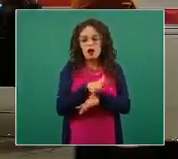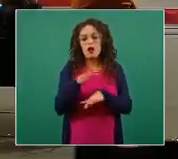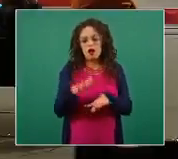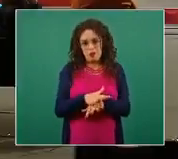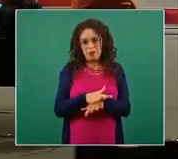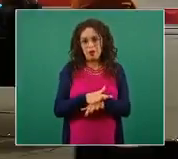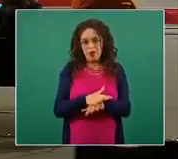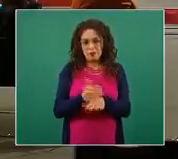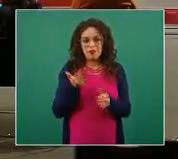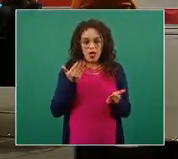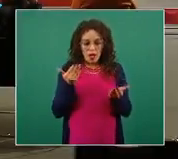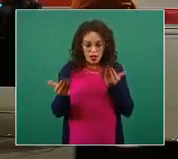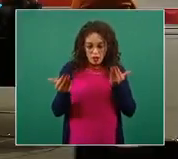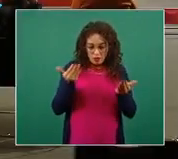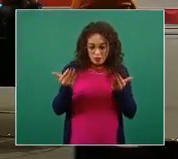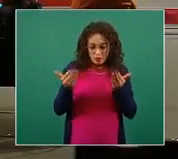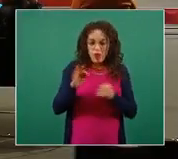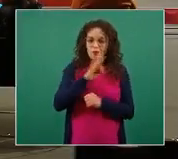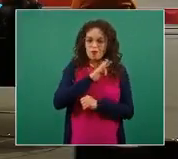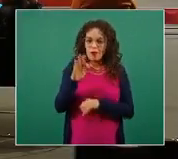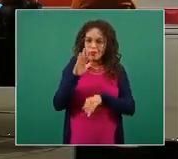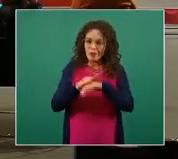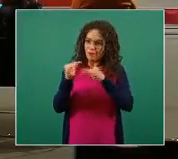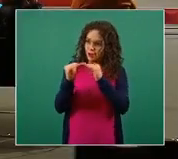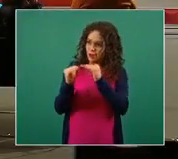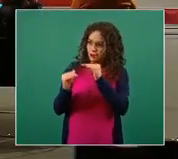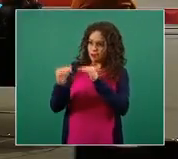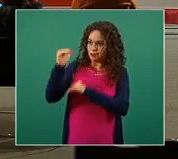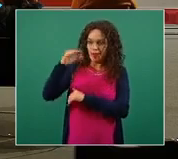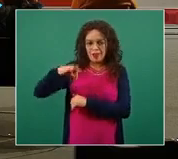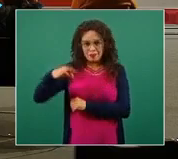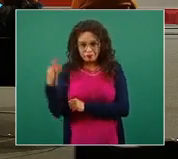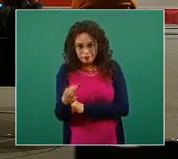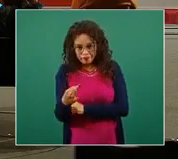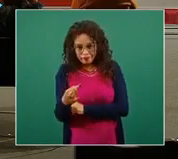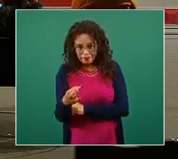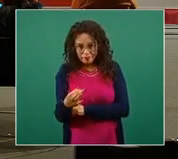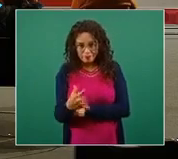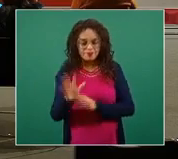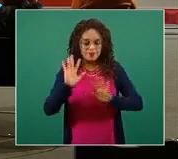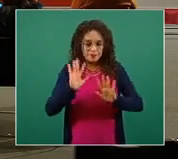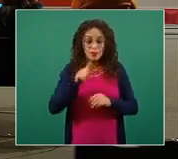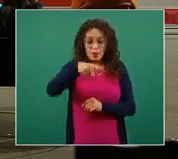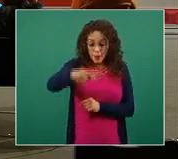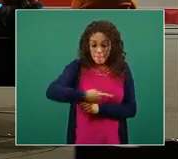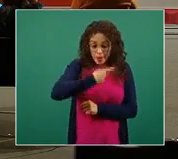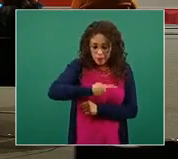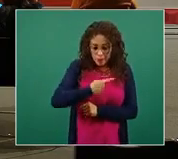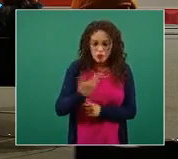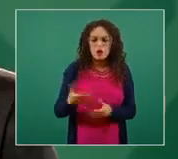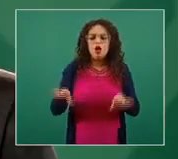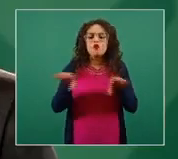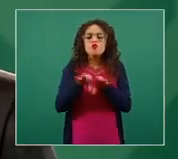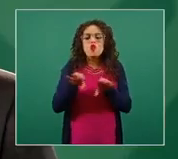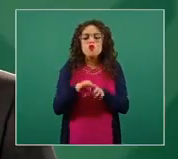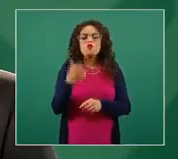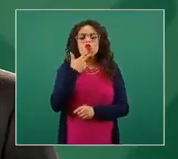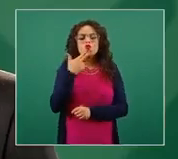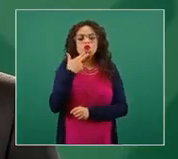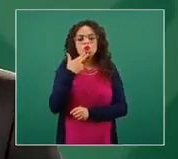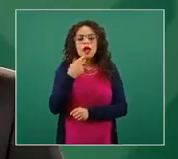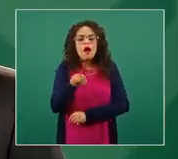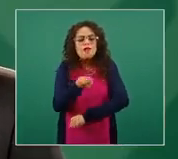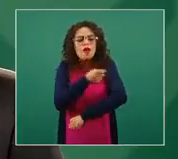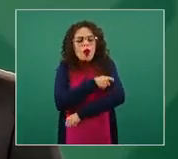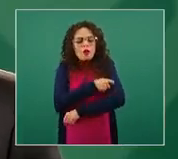estimación más alta de eficacia. Ahora bien, la pregunta original es ¿cómo se usarían entonces las vacunas? ¿Qué